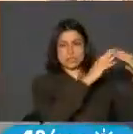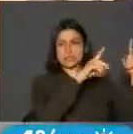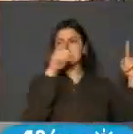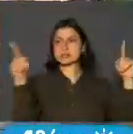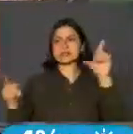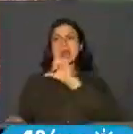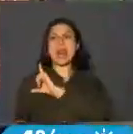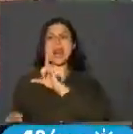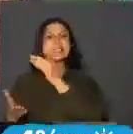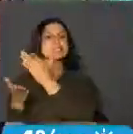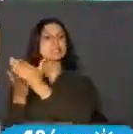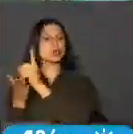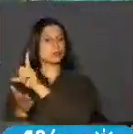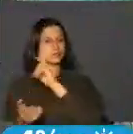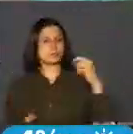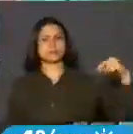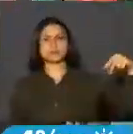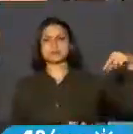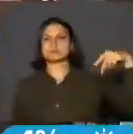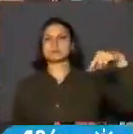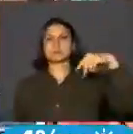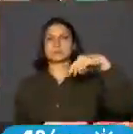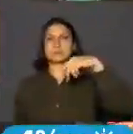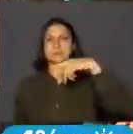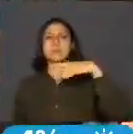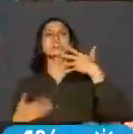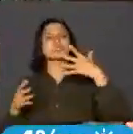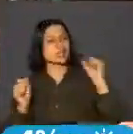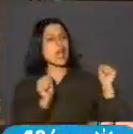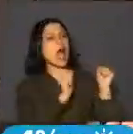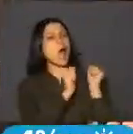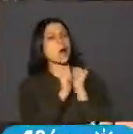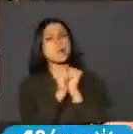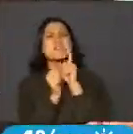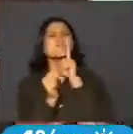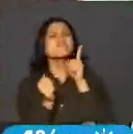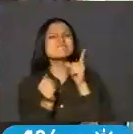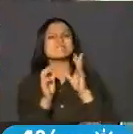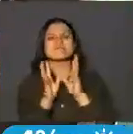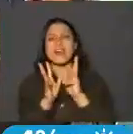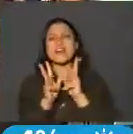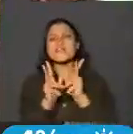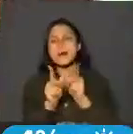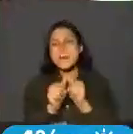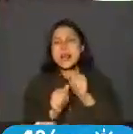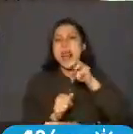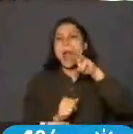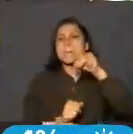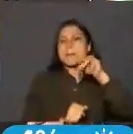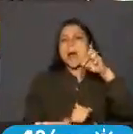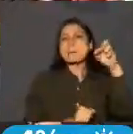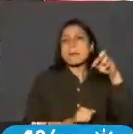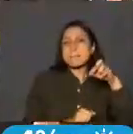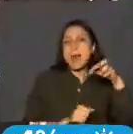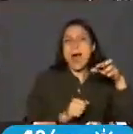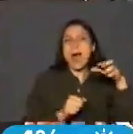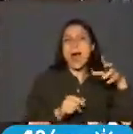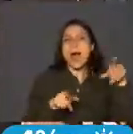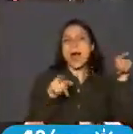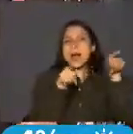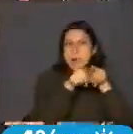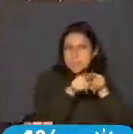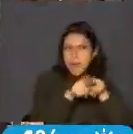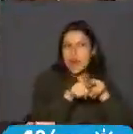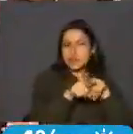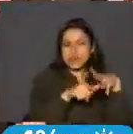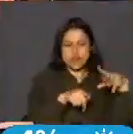montón de adherentes, y ustedes lo decían, bien acompañado de sus familiares, de su padre, de su madre, de Simón, su hermano, que viene con su